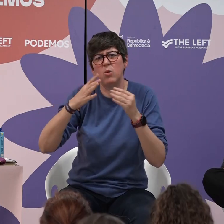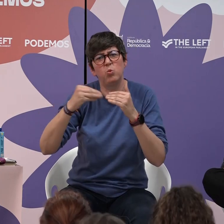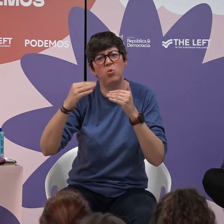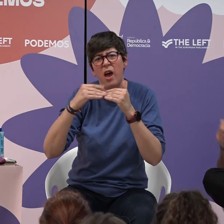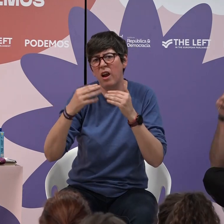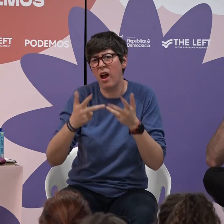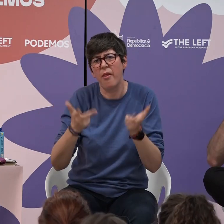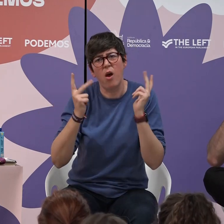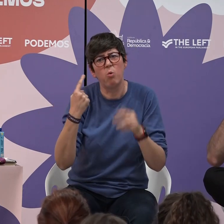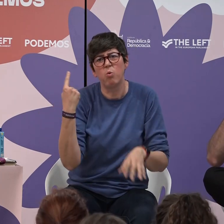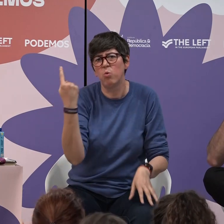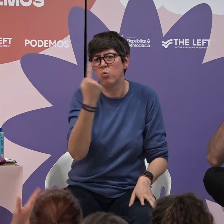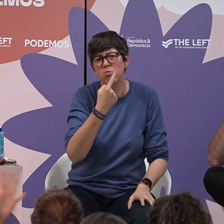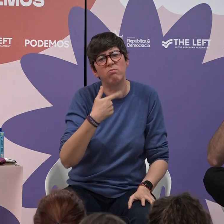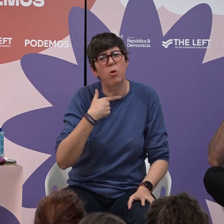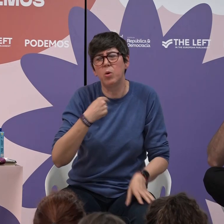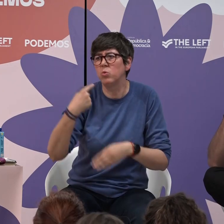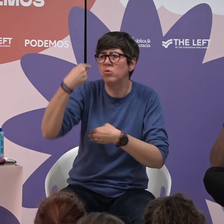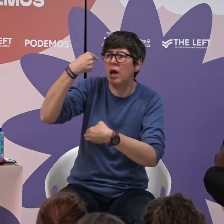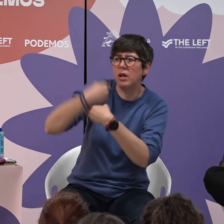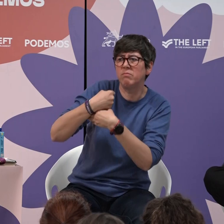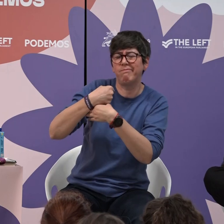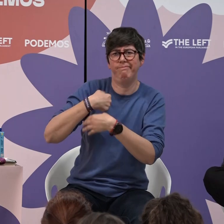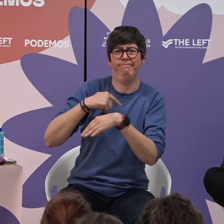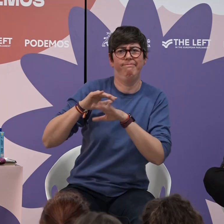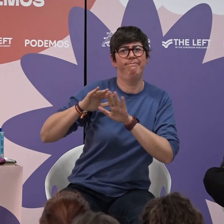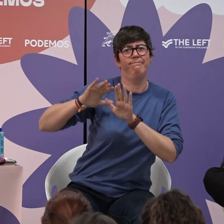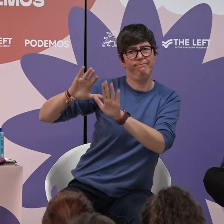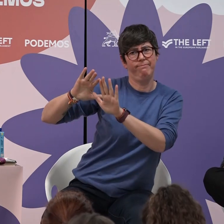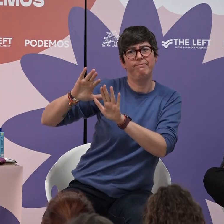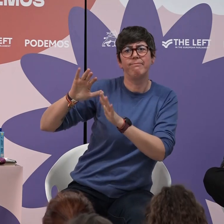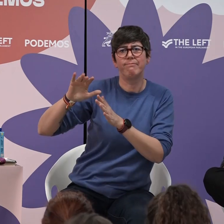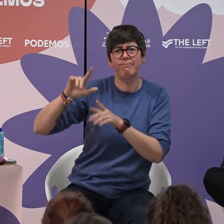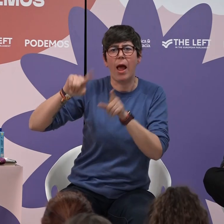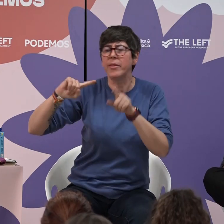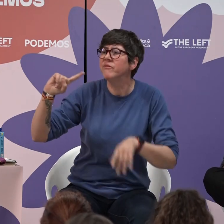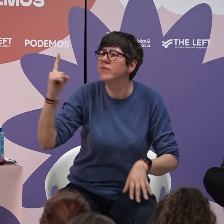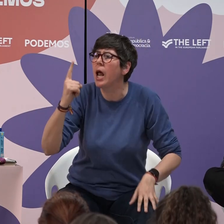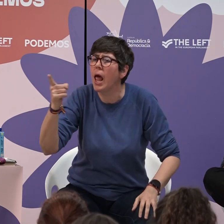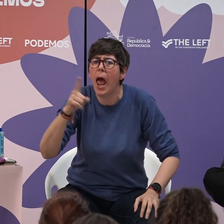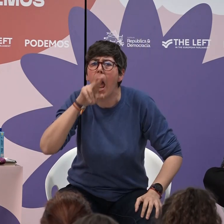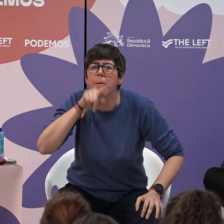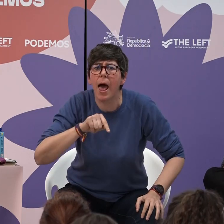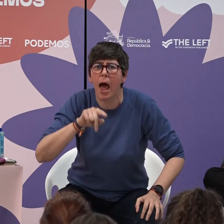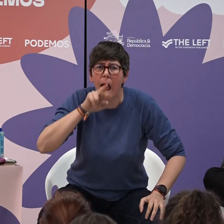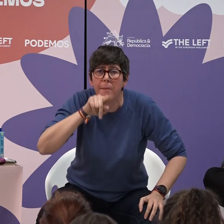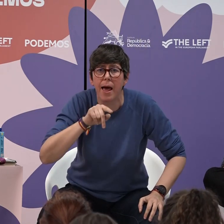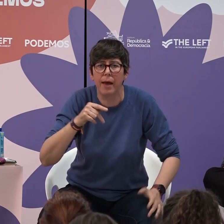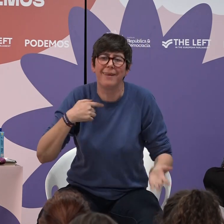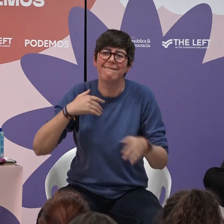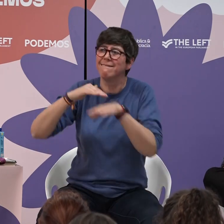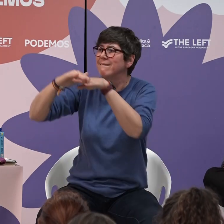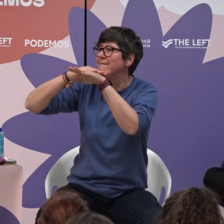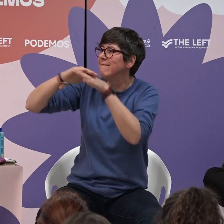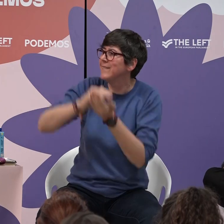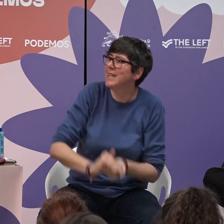pero yo creo que bueno por Dios cada uno tiene que utilizar su lengua a mí no me gustan las imposiciones y cada persona que quiere utilizar la lengua